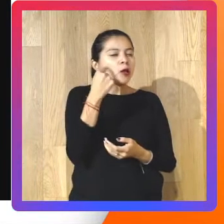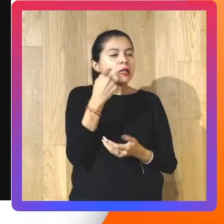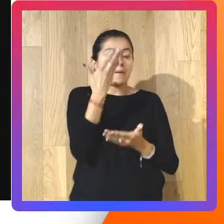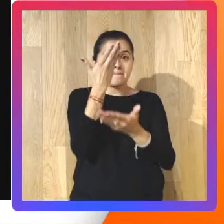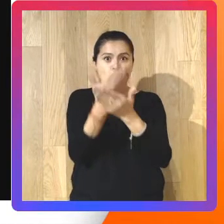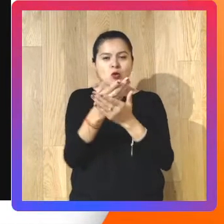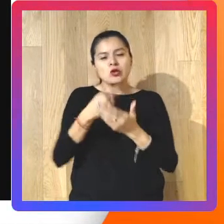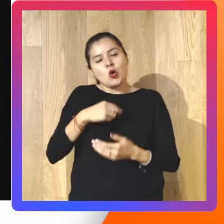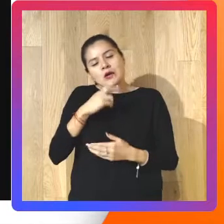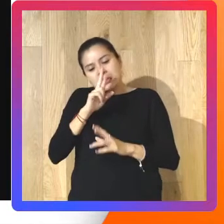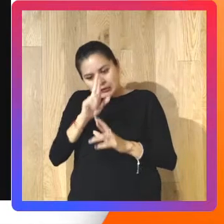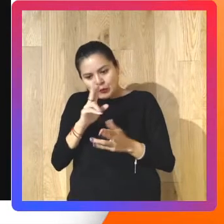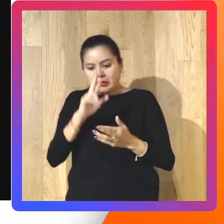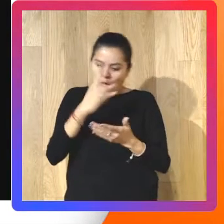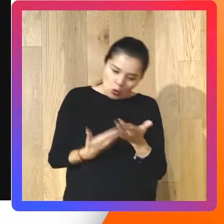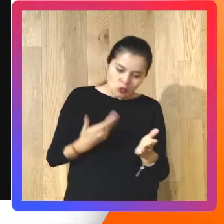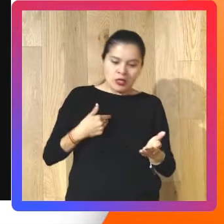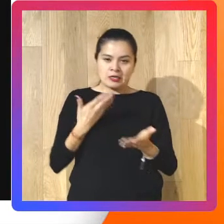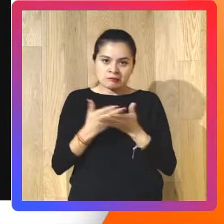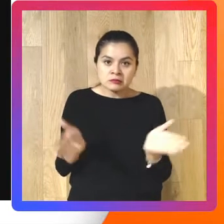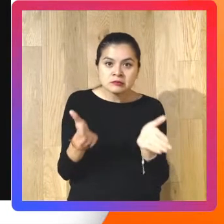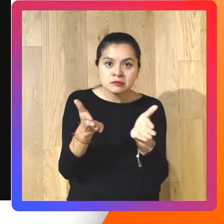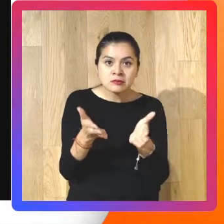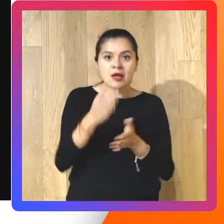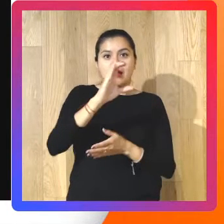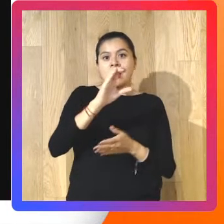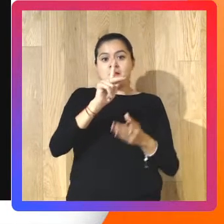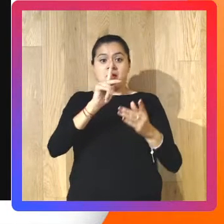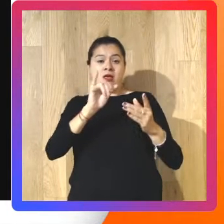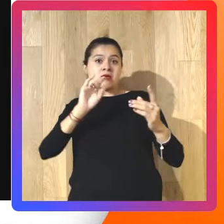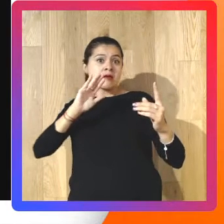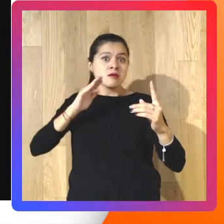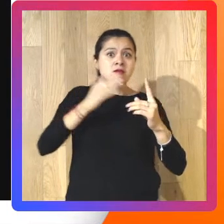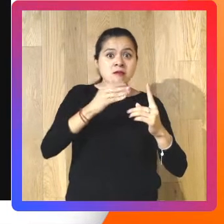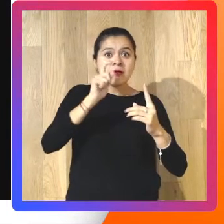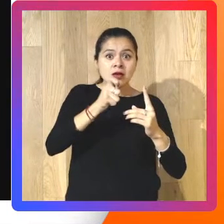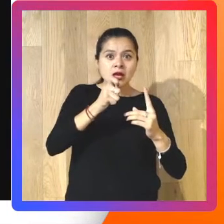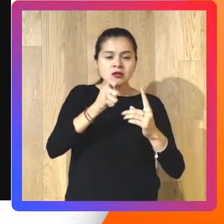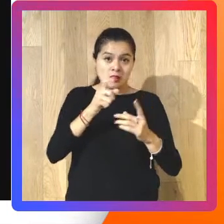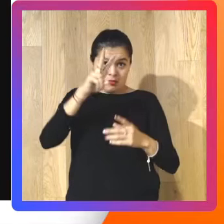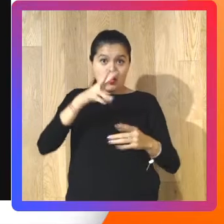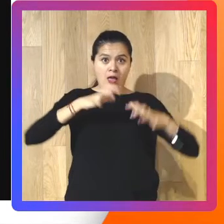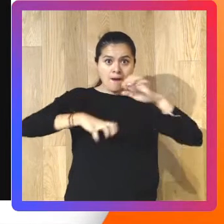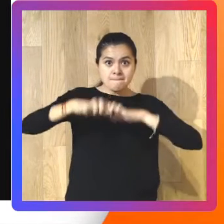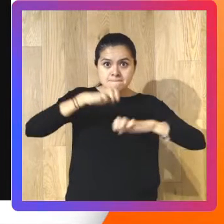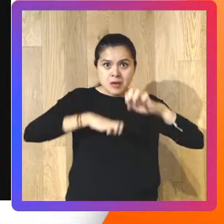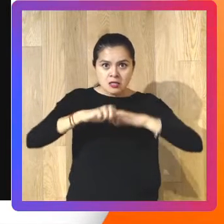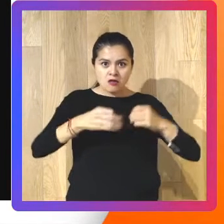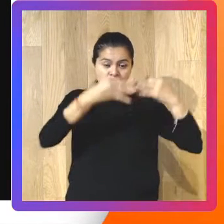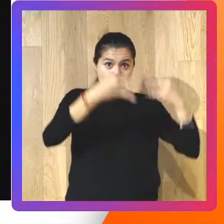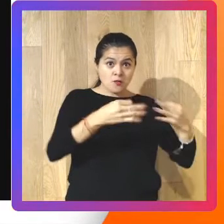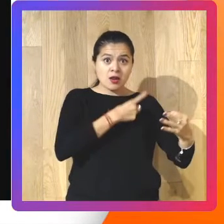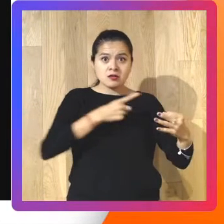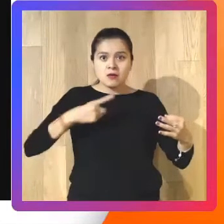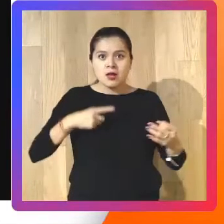de irrespetuoso y provocador, que ese es nuestro KPI. Por lo menos las empresas formales, a la